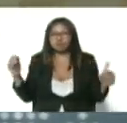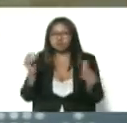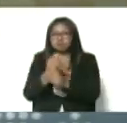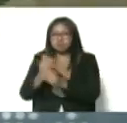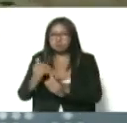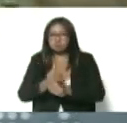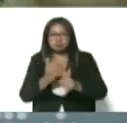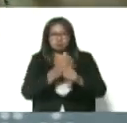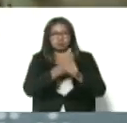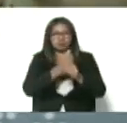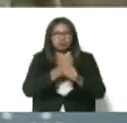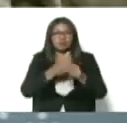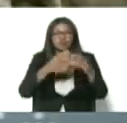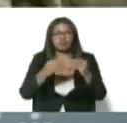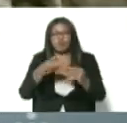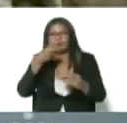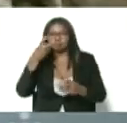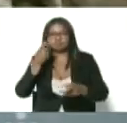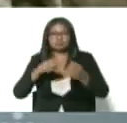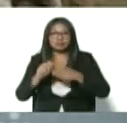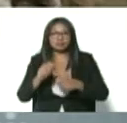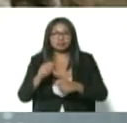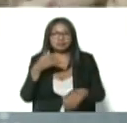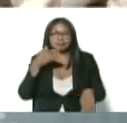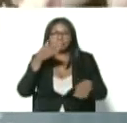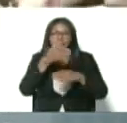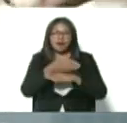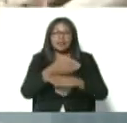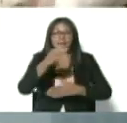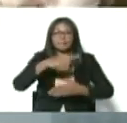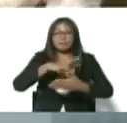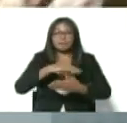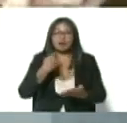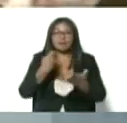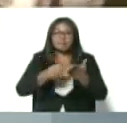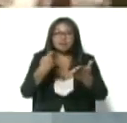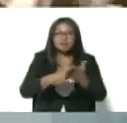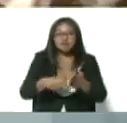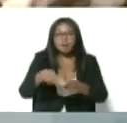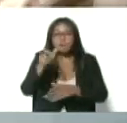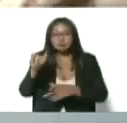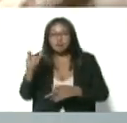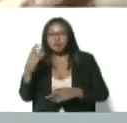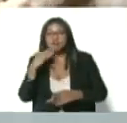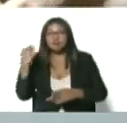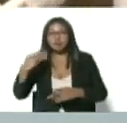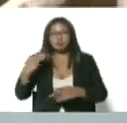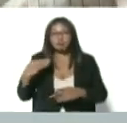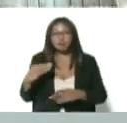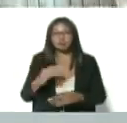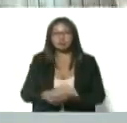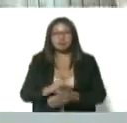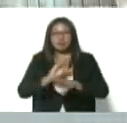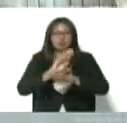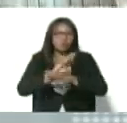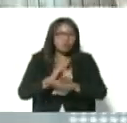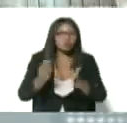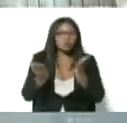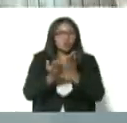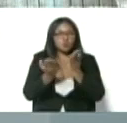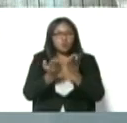al narcotráfico vaya para ser invertido en la juventud en la prevención en la educación